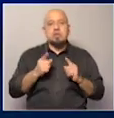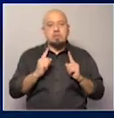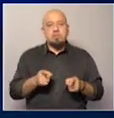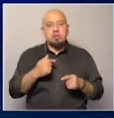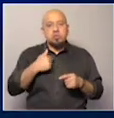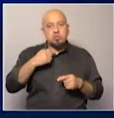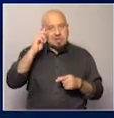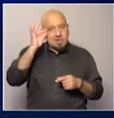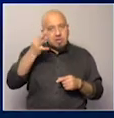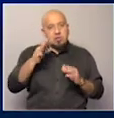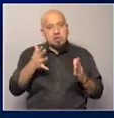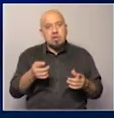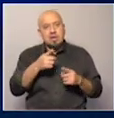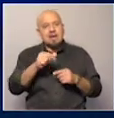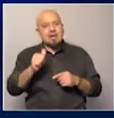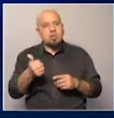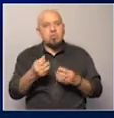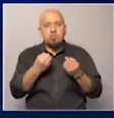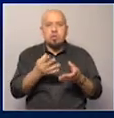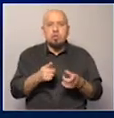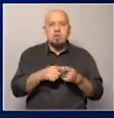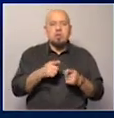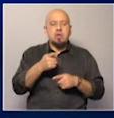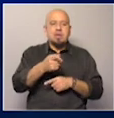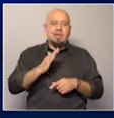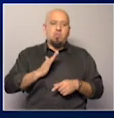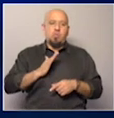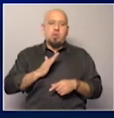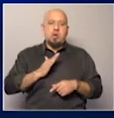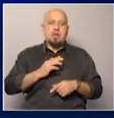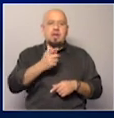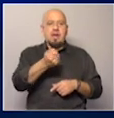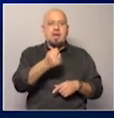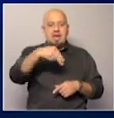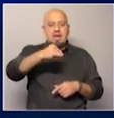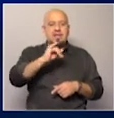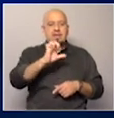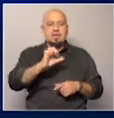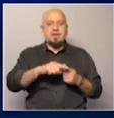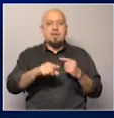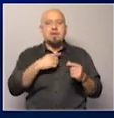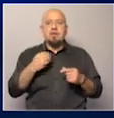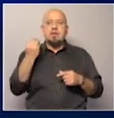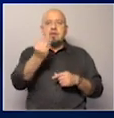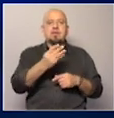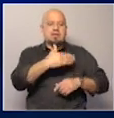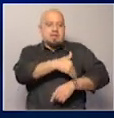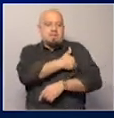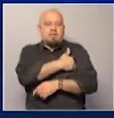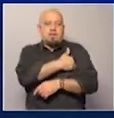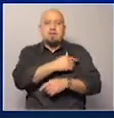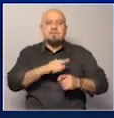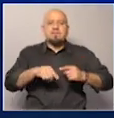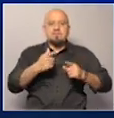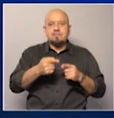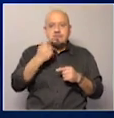también creo que la otra clave que explica su triunfo es la impopularidad de áñez que llegó al poder con la biblia en la mano aquella